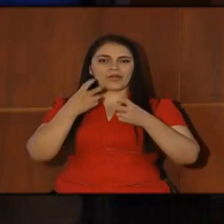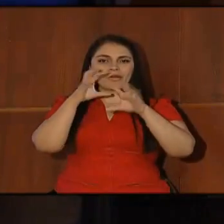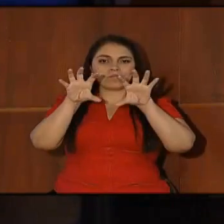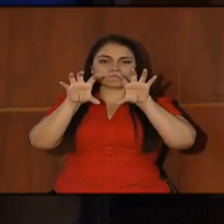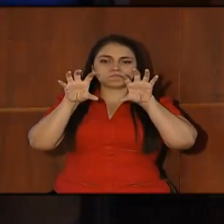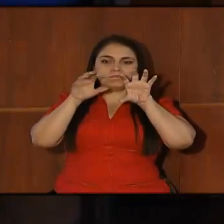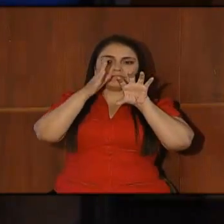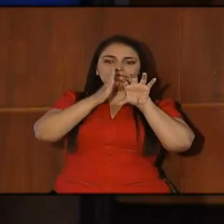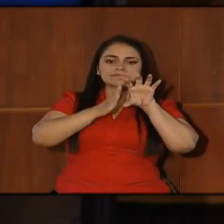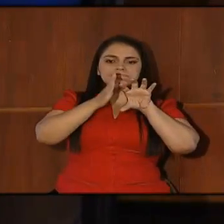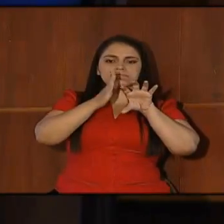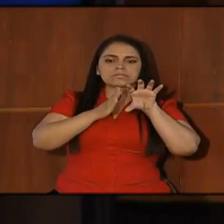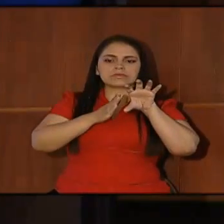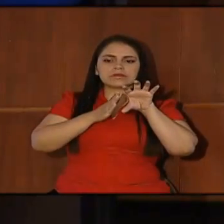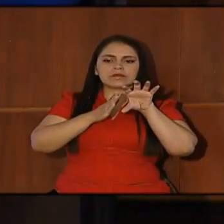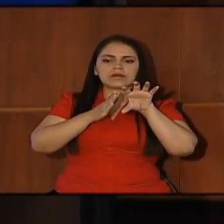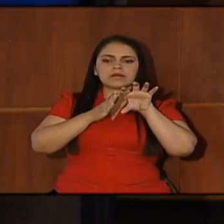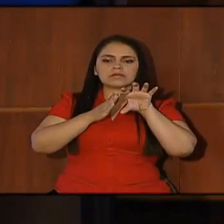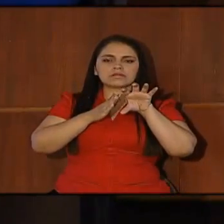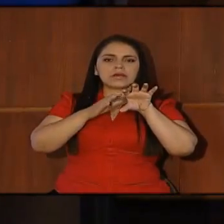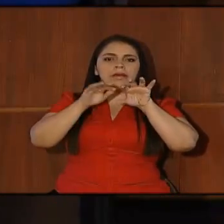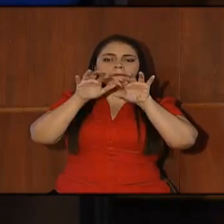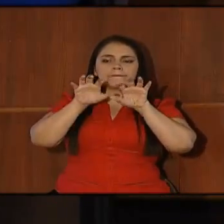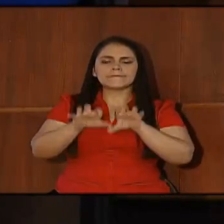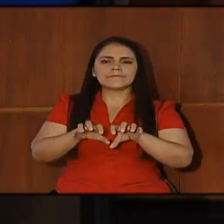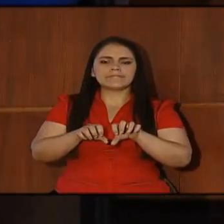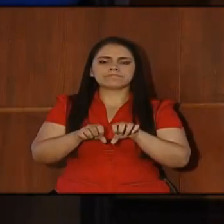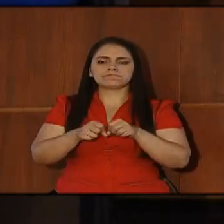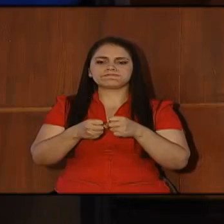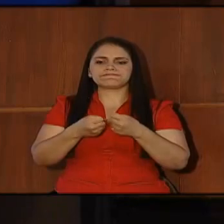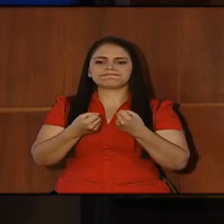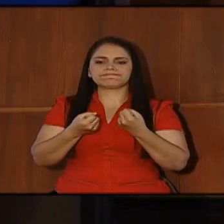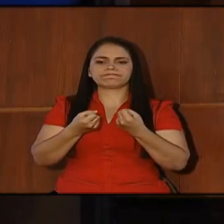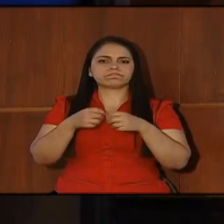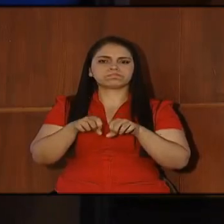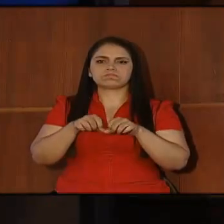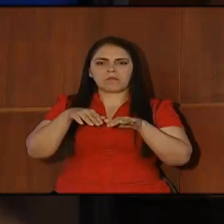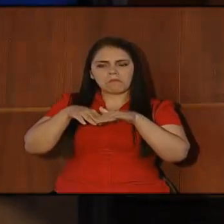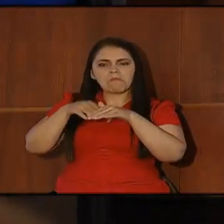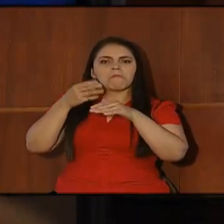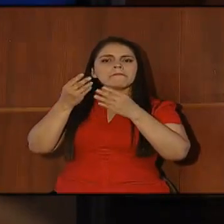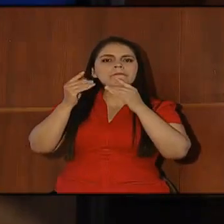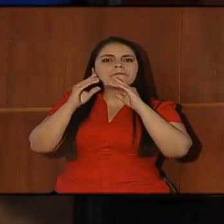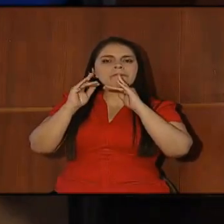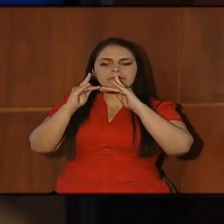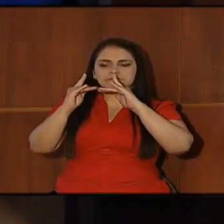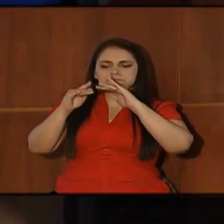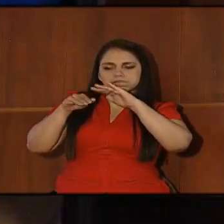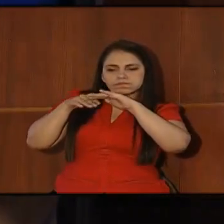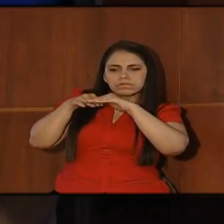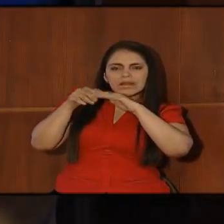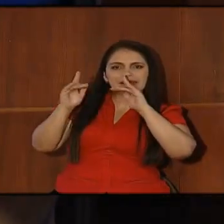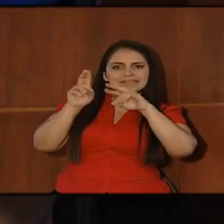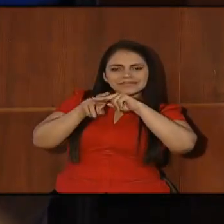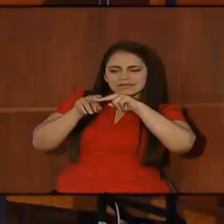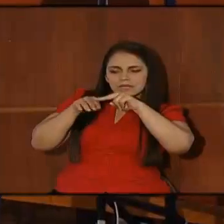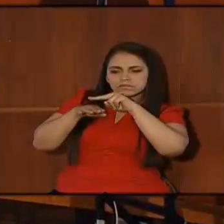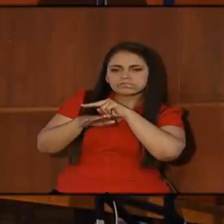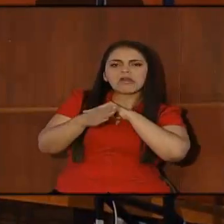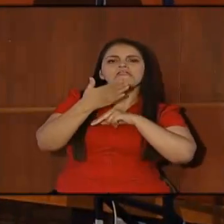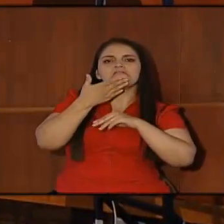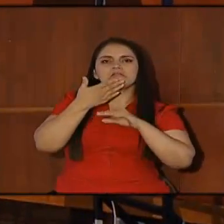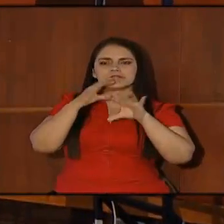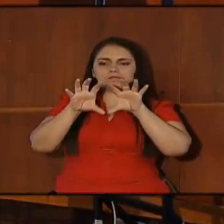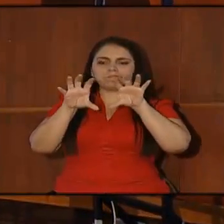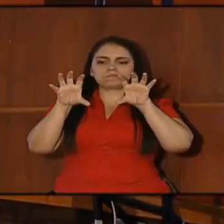que es el que más frecuentemente se ulcera, no apoye en la cama, la mano me pasa por el espaciecito del cojín. Entonces, de